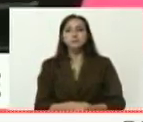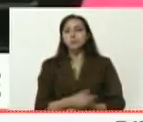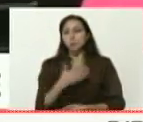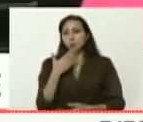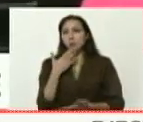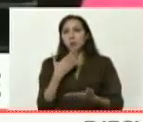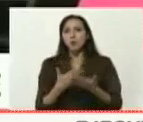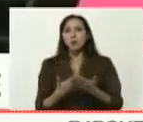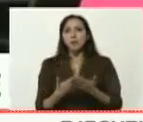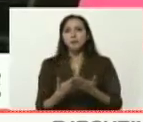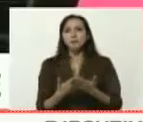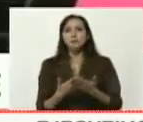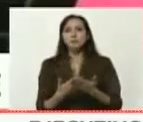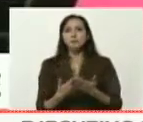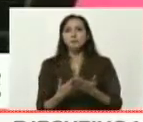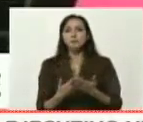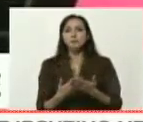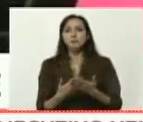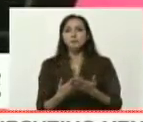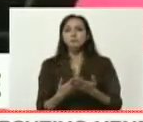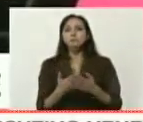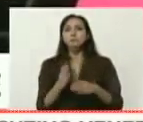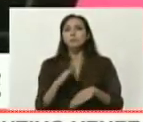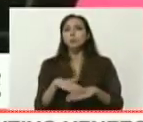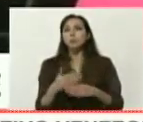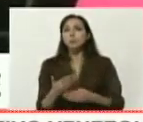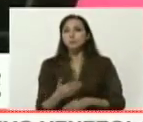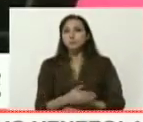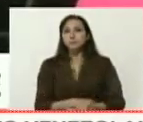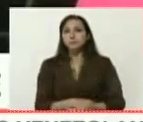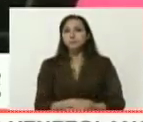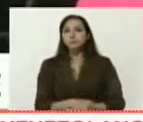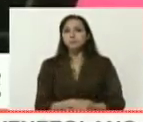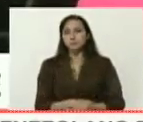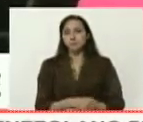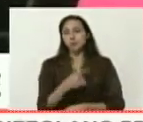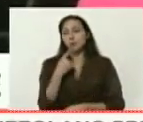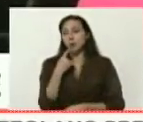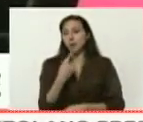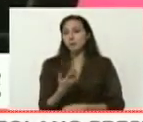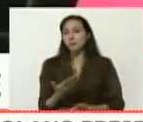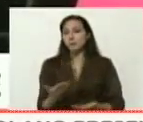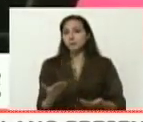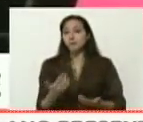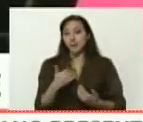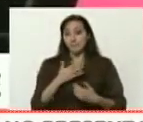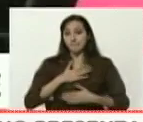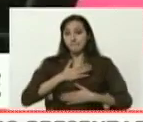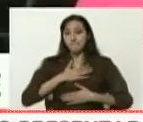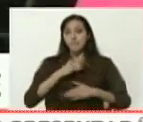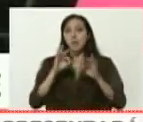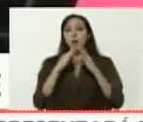gracias, general Churio, porque yo le voy a decir una cosa. En mi familia